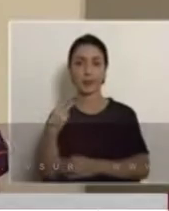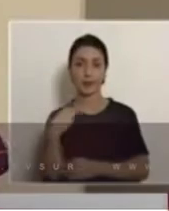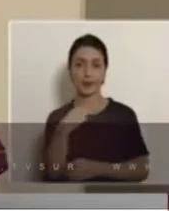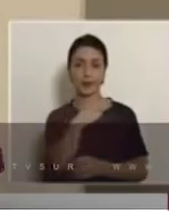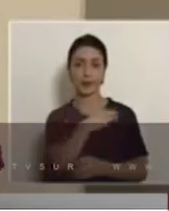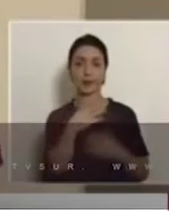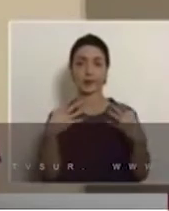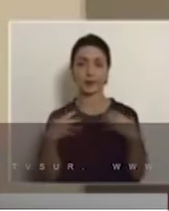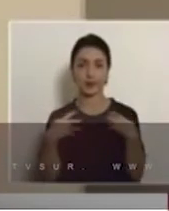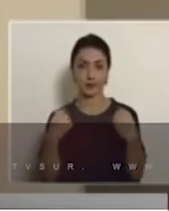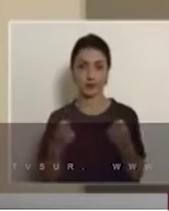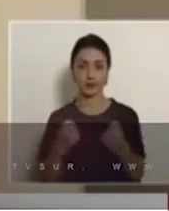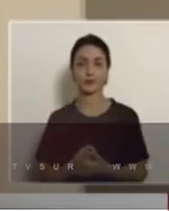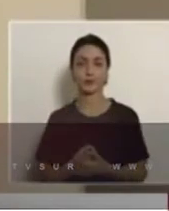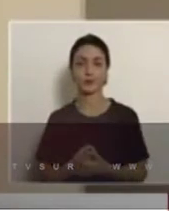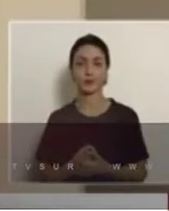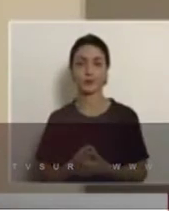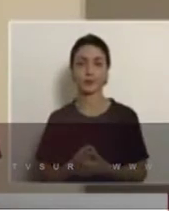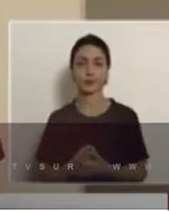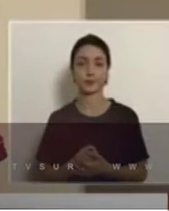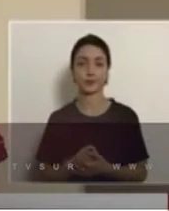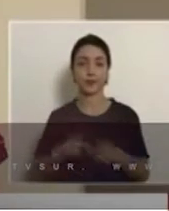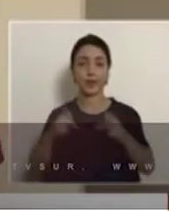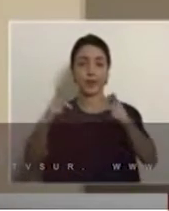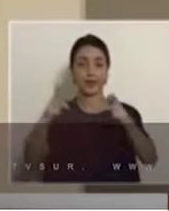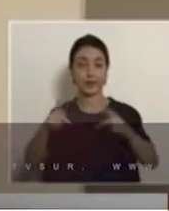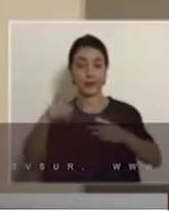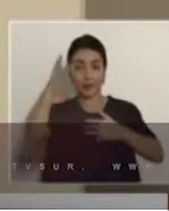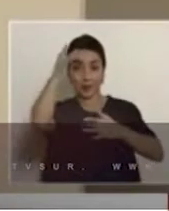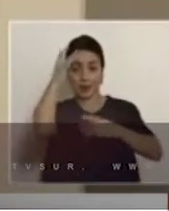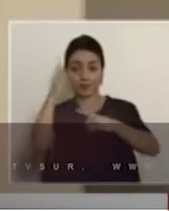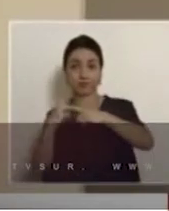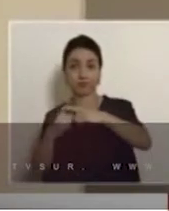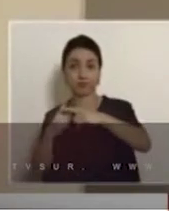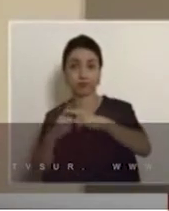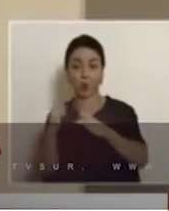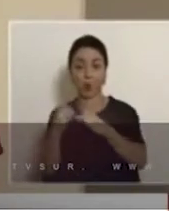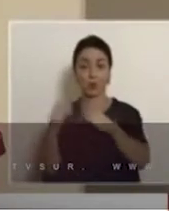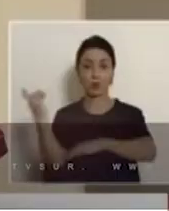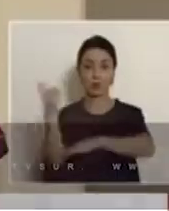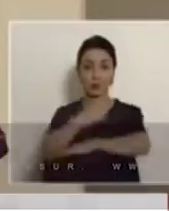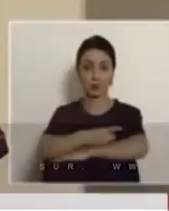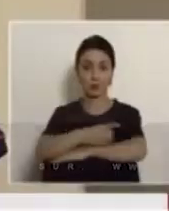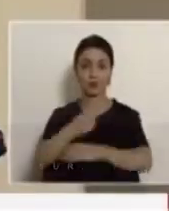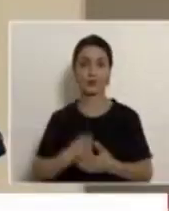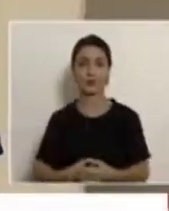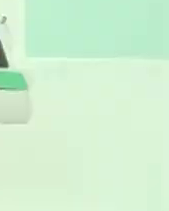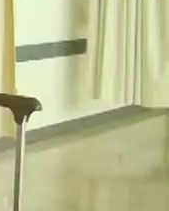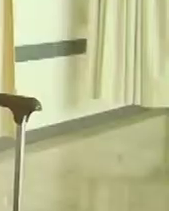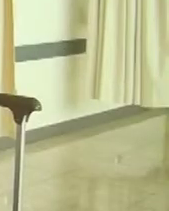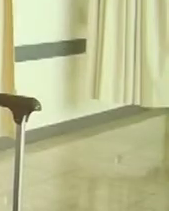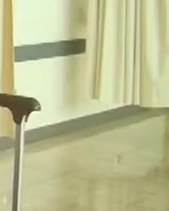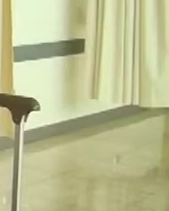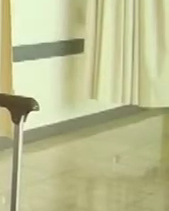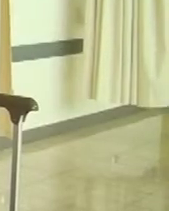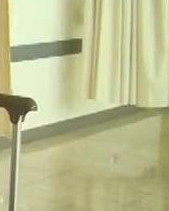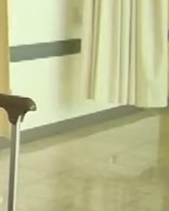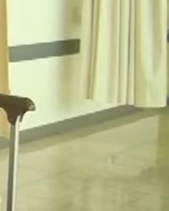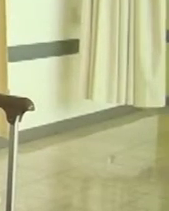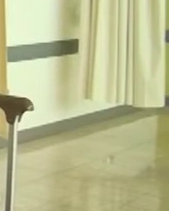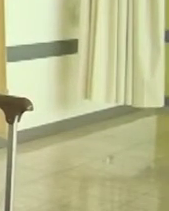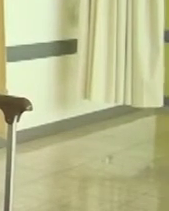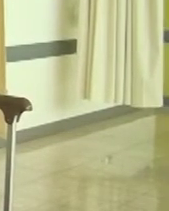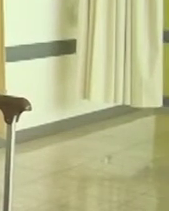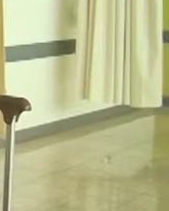de salud con respecto a los casos reportados durante los últimos días, es importante mencionar